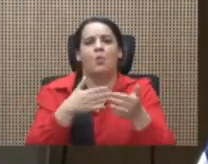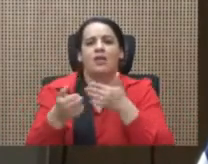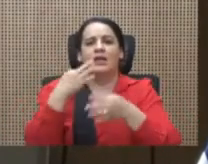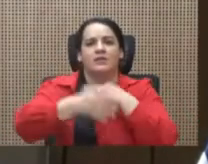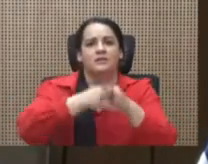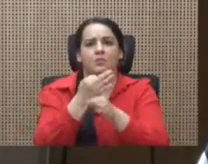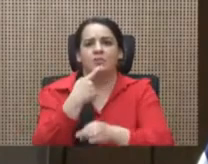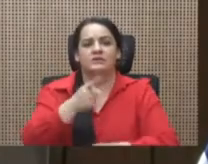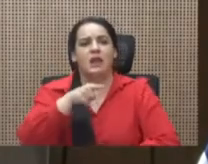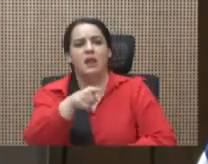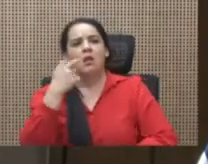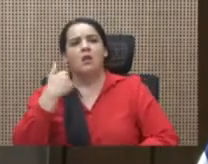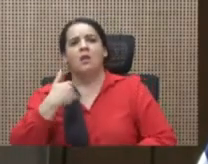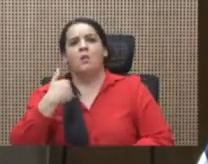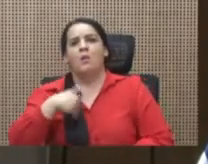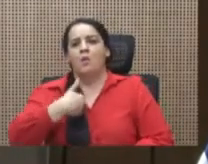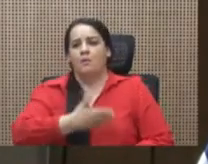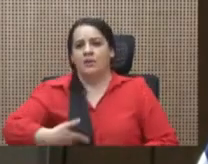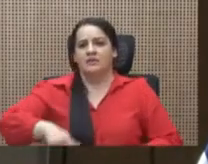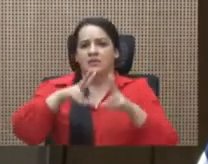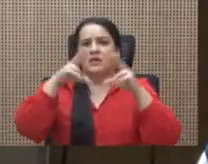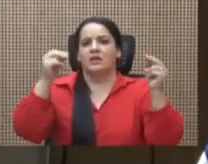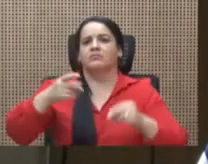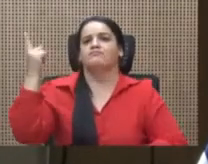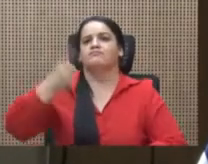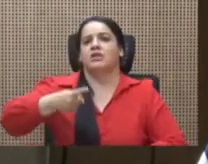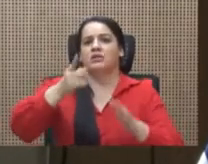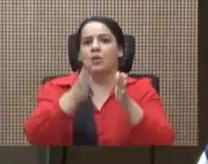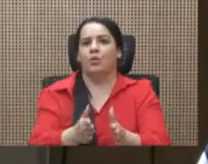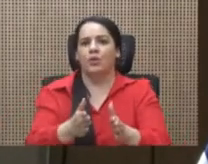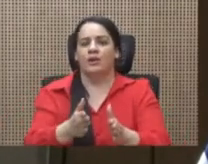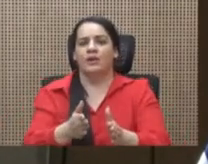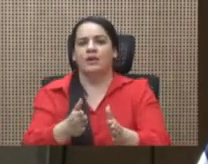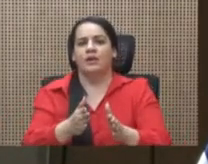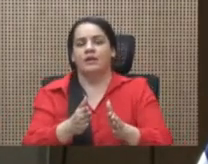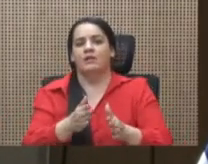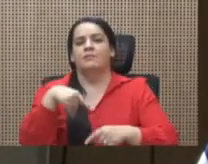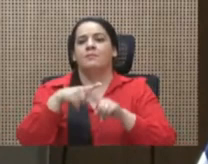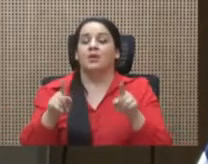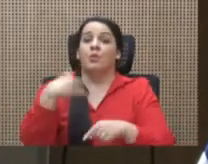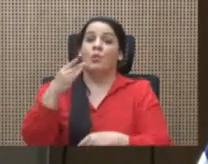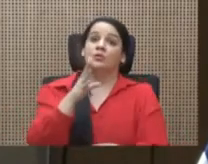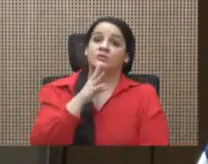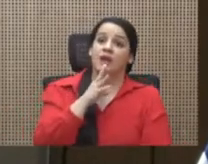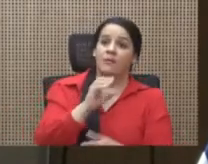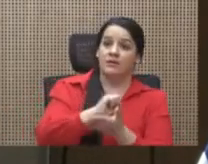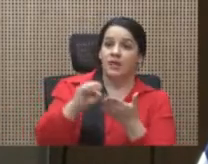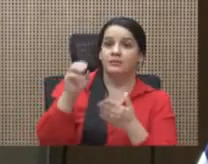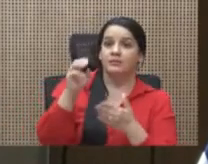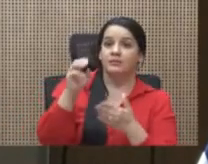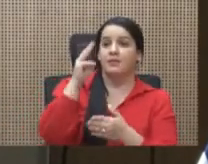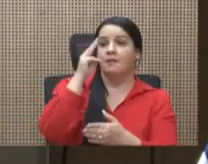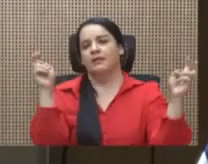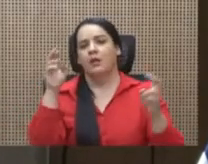y decir que es un dictador y desconocerlo. Pero cuando se trata de la Santa Madre Cuba, ahí sí que no hay